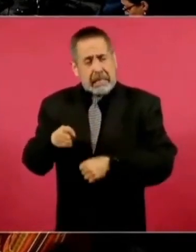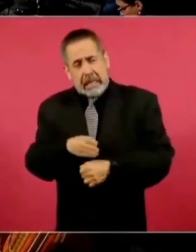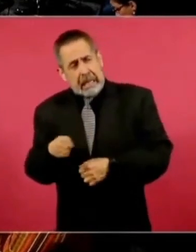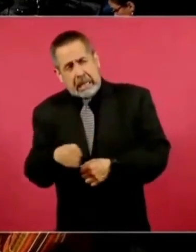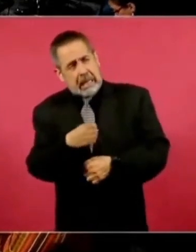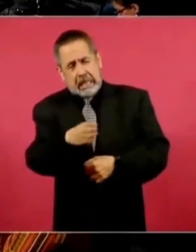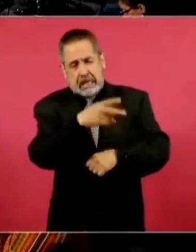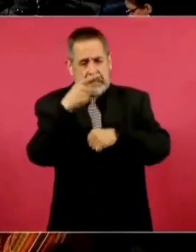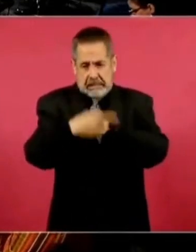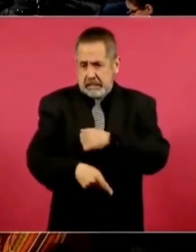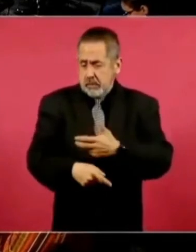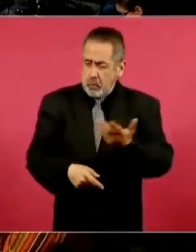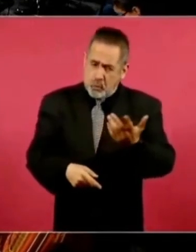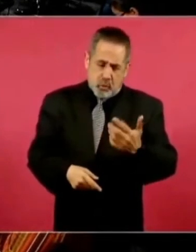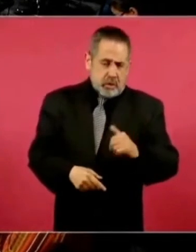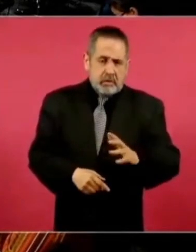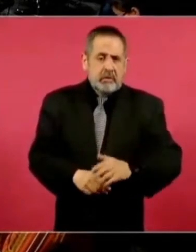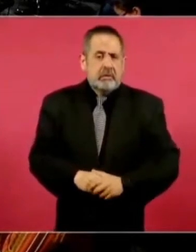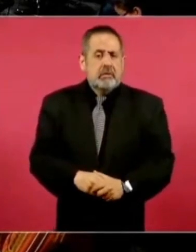Entonces,